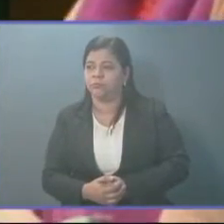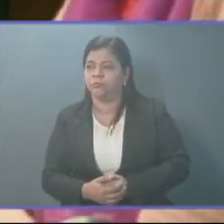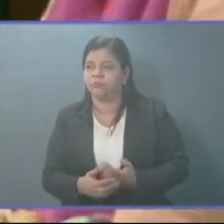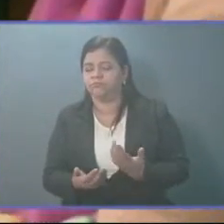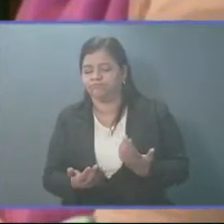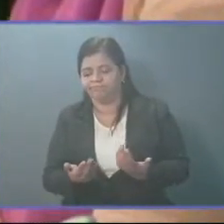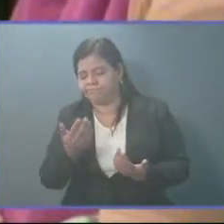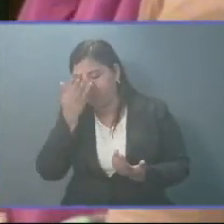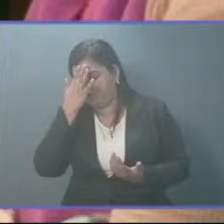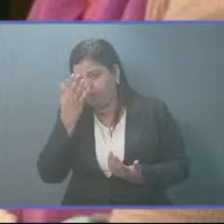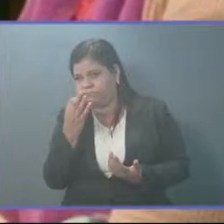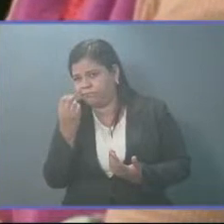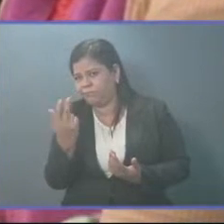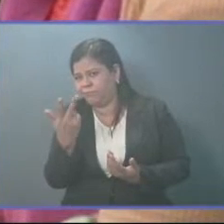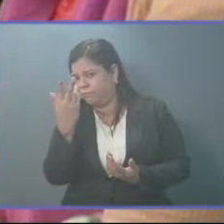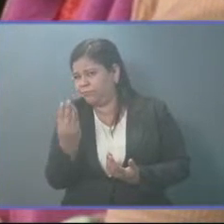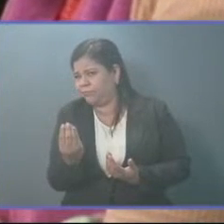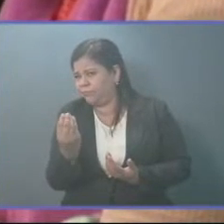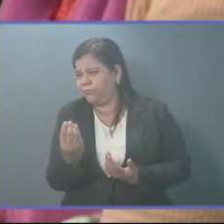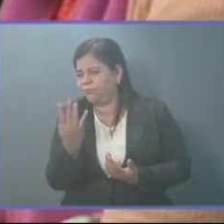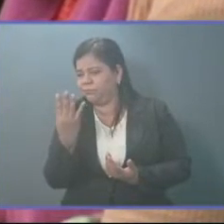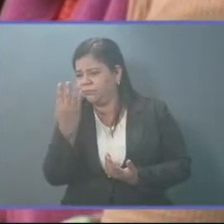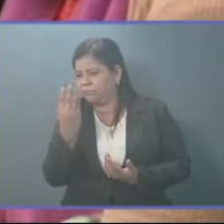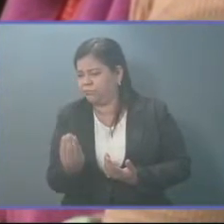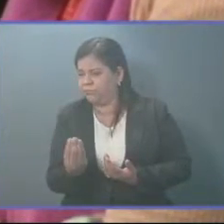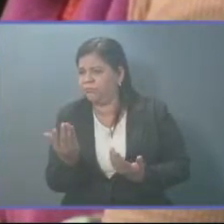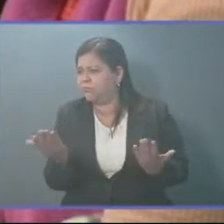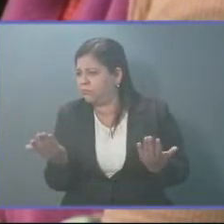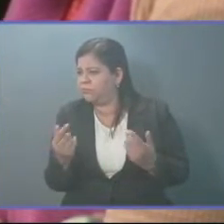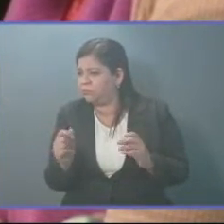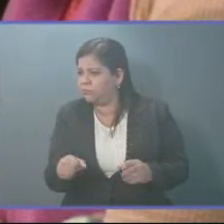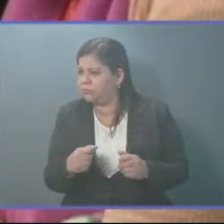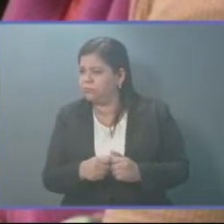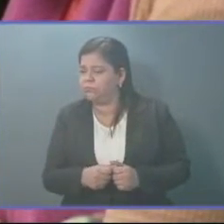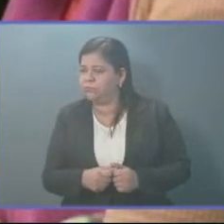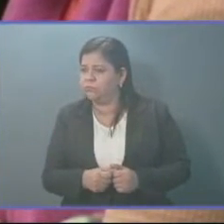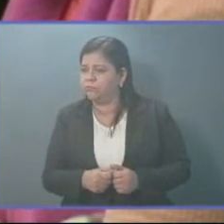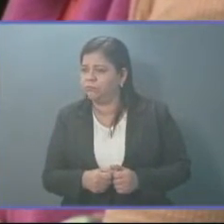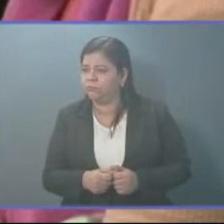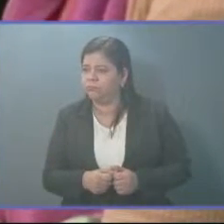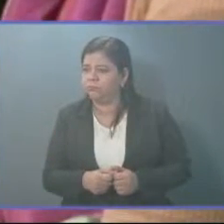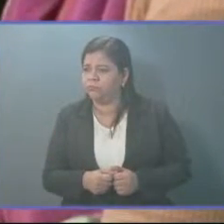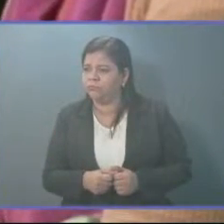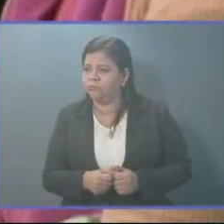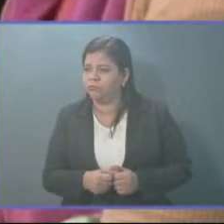unos 3 días para respuesta, 3 días, digamos, aquí a martes